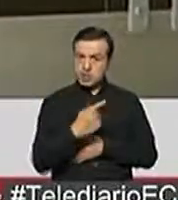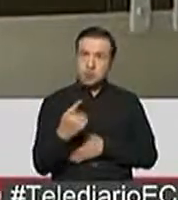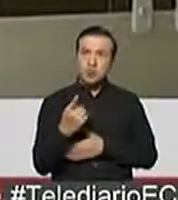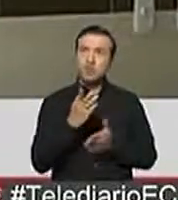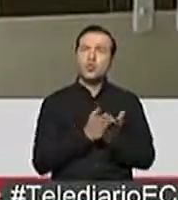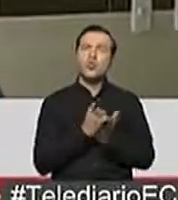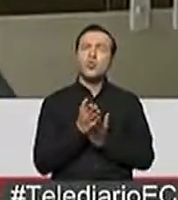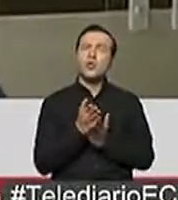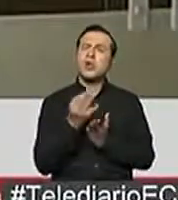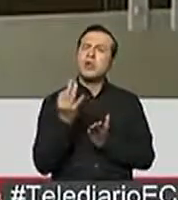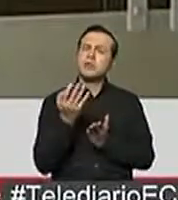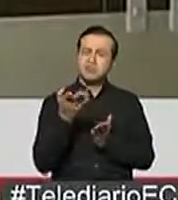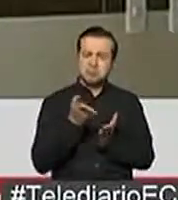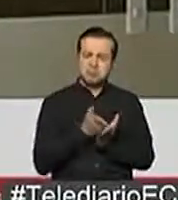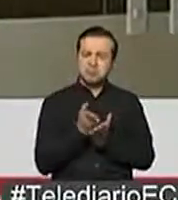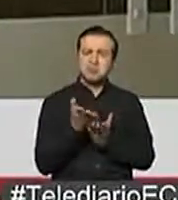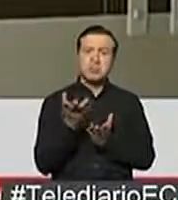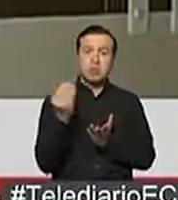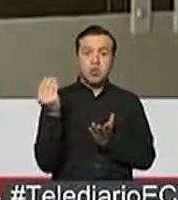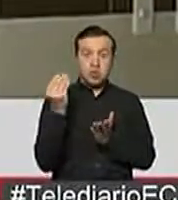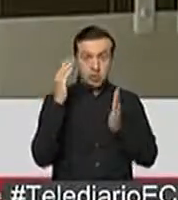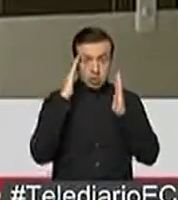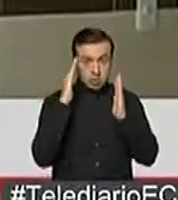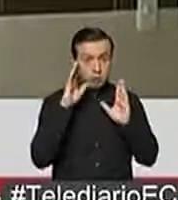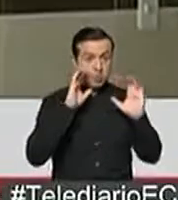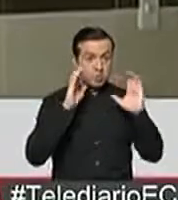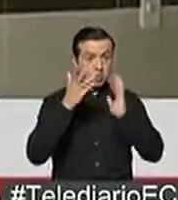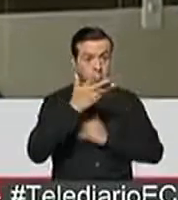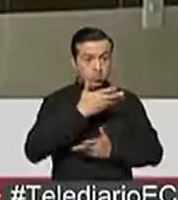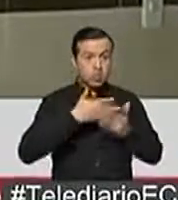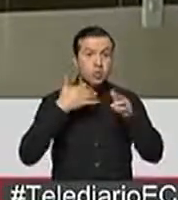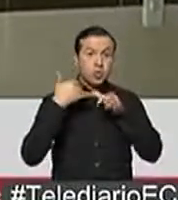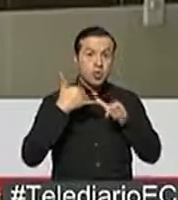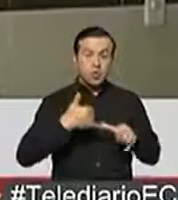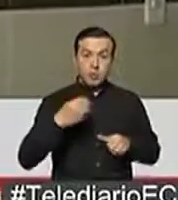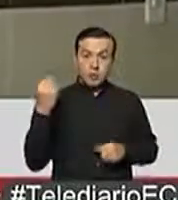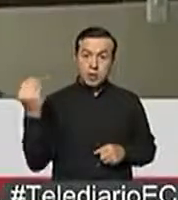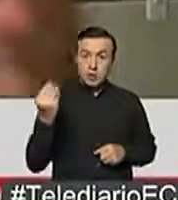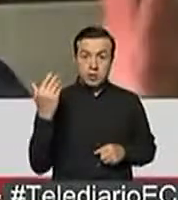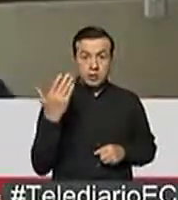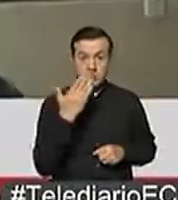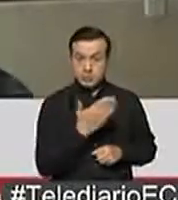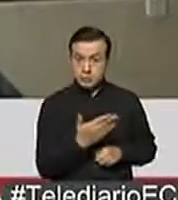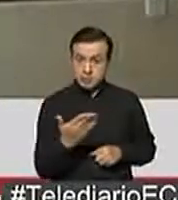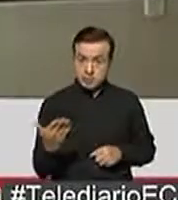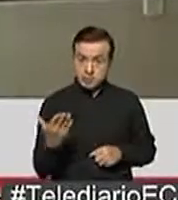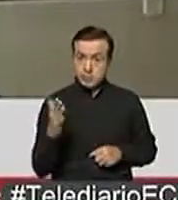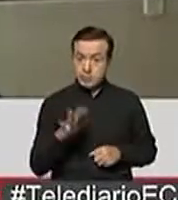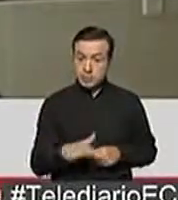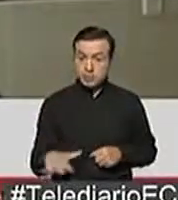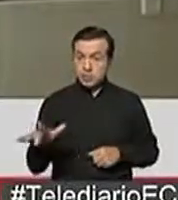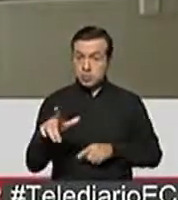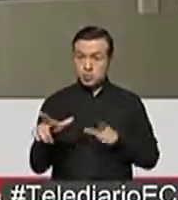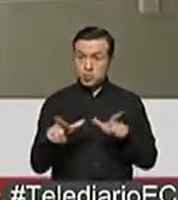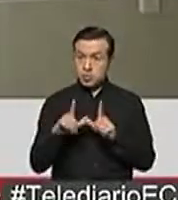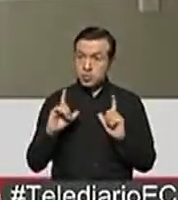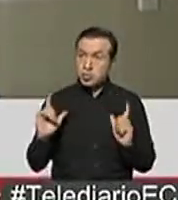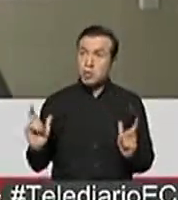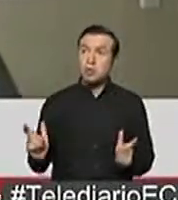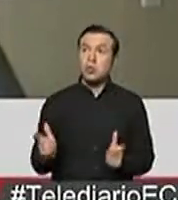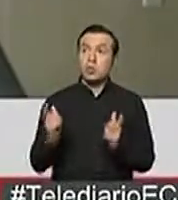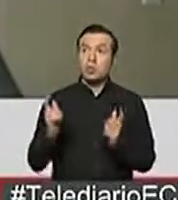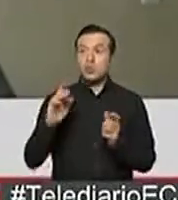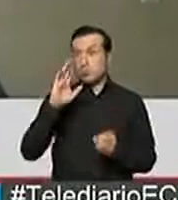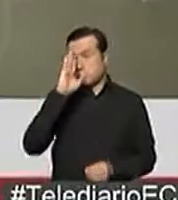objetivo de trabajar con los adolescentes, trabajar con el club de adolescentes que pertenecen a nuestra parroquia, con